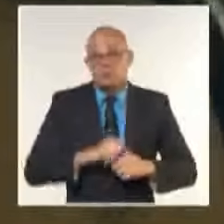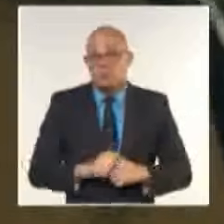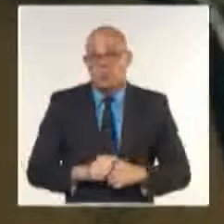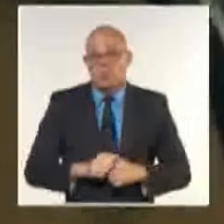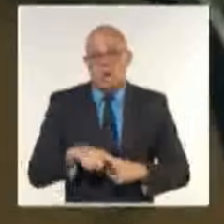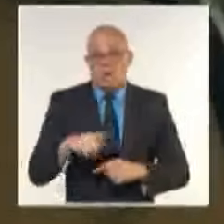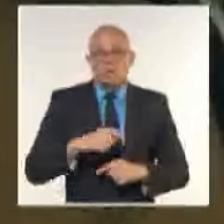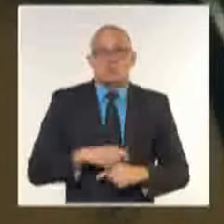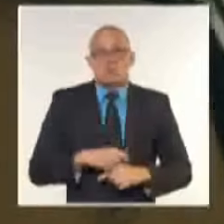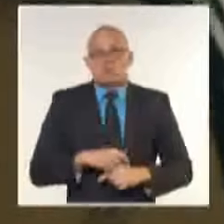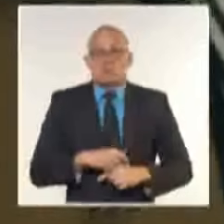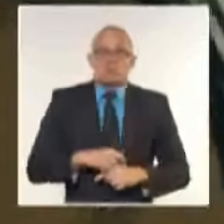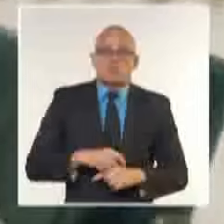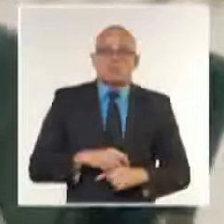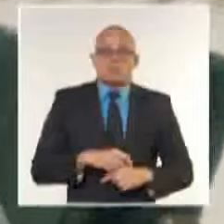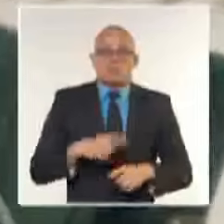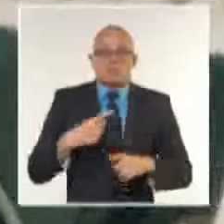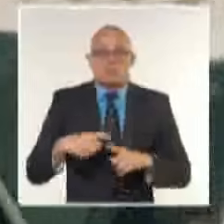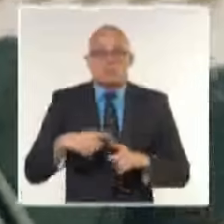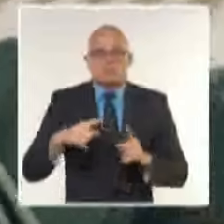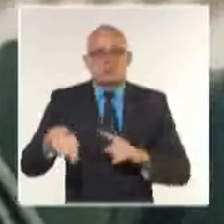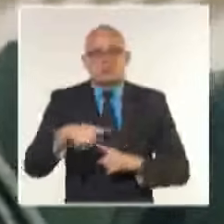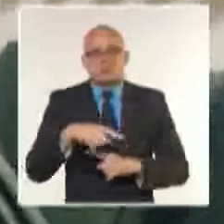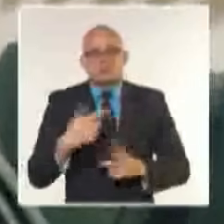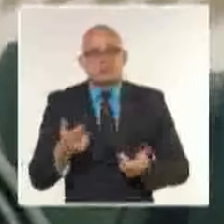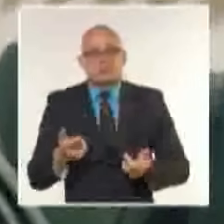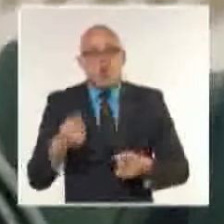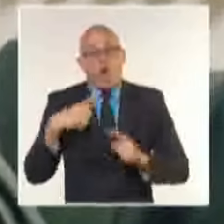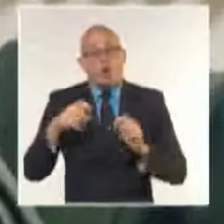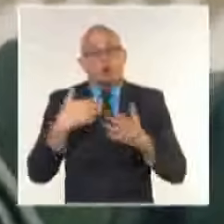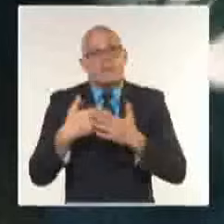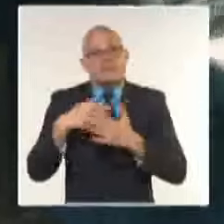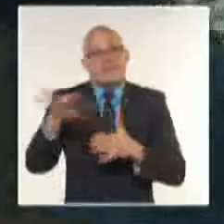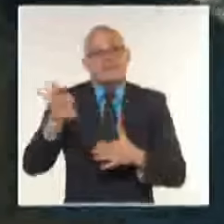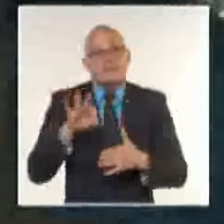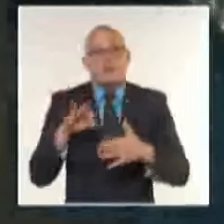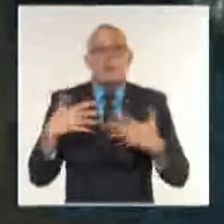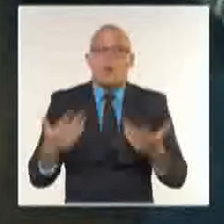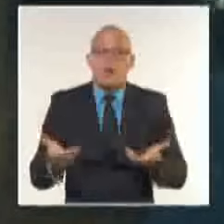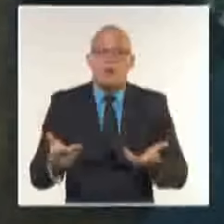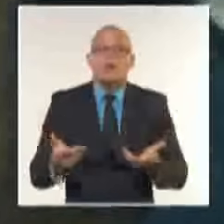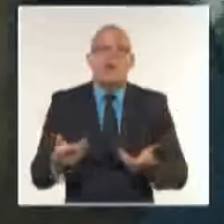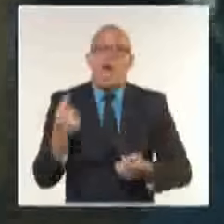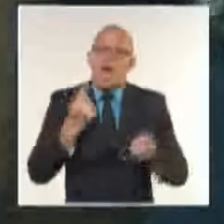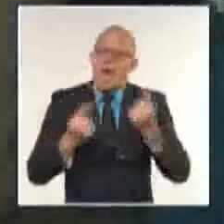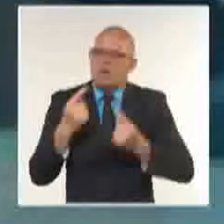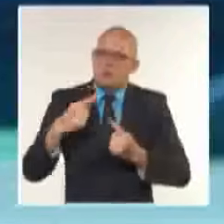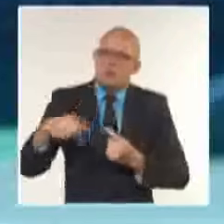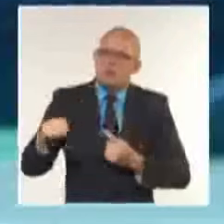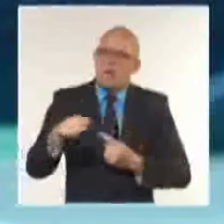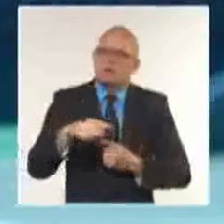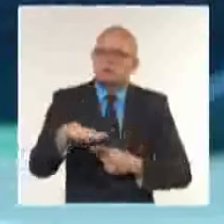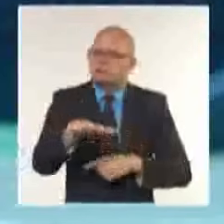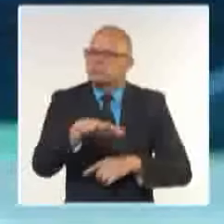Incluso invitamos a una de las empresas que, aunque no es subordinación directa a nosotros, sí las atendemos porque son de subordinación territorial,